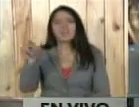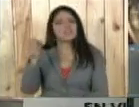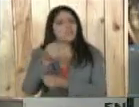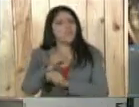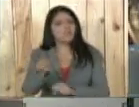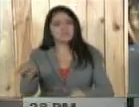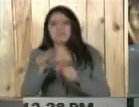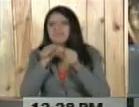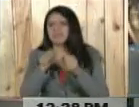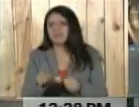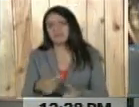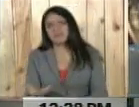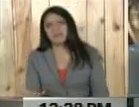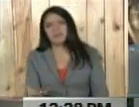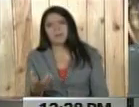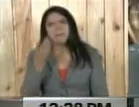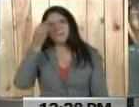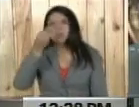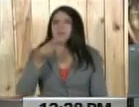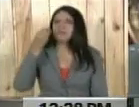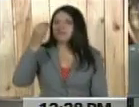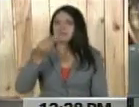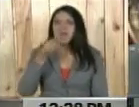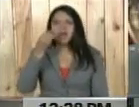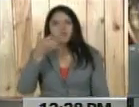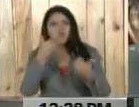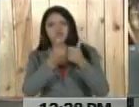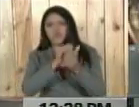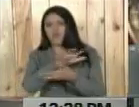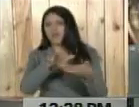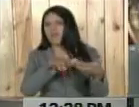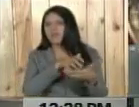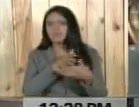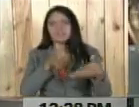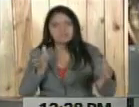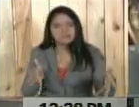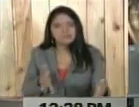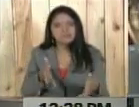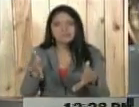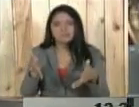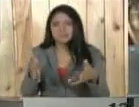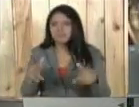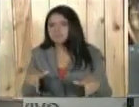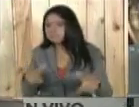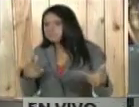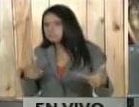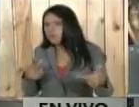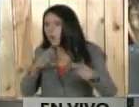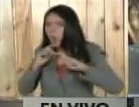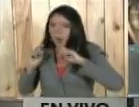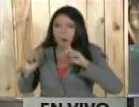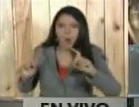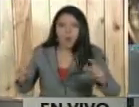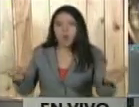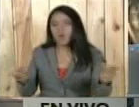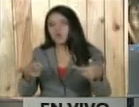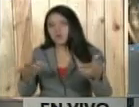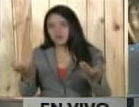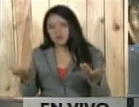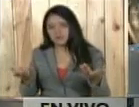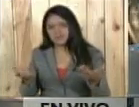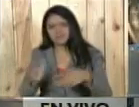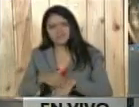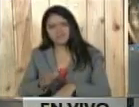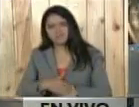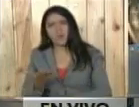decía, creyendo que por la vía de la violencia, de cultivar la intolerancia y el odio, porque